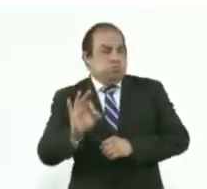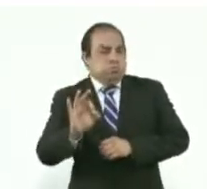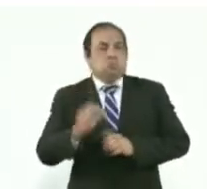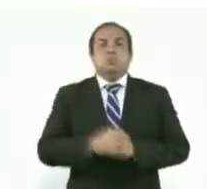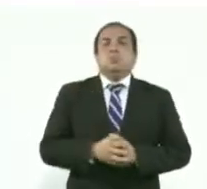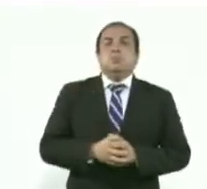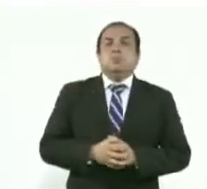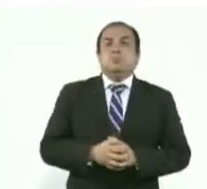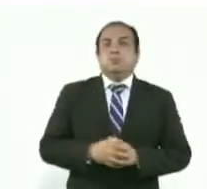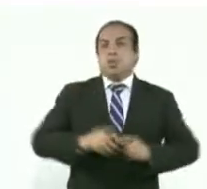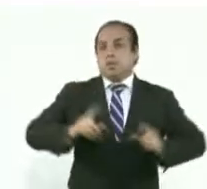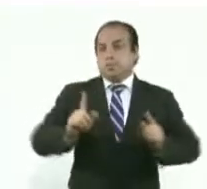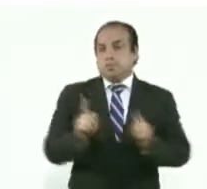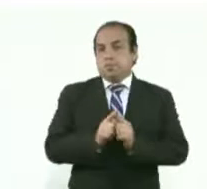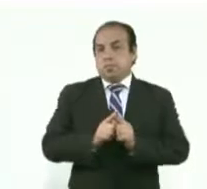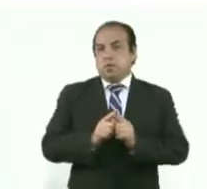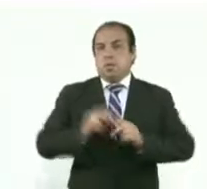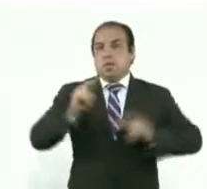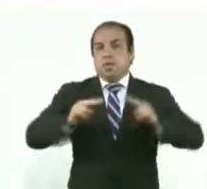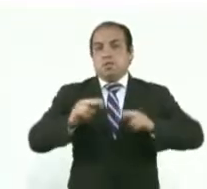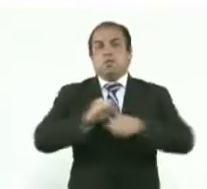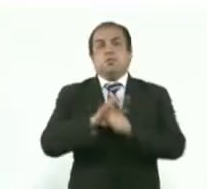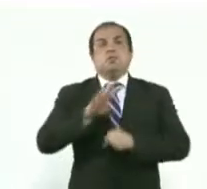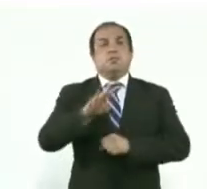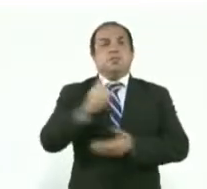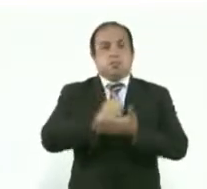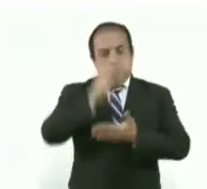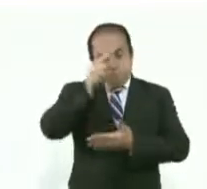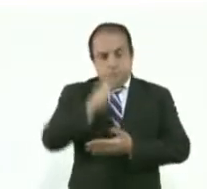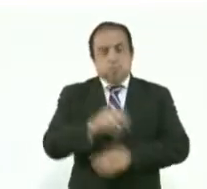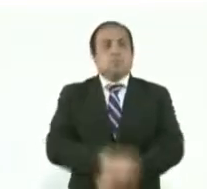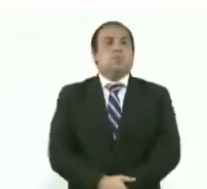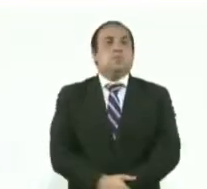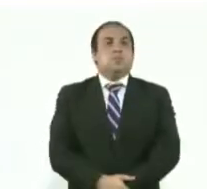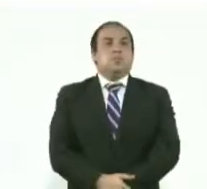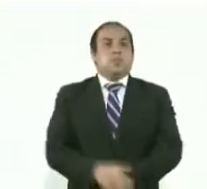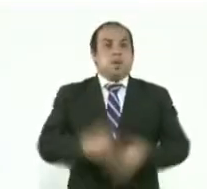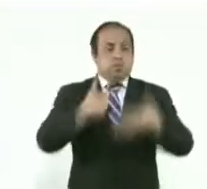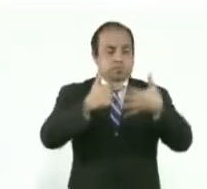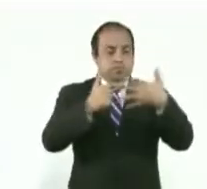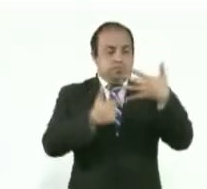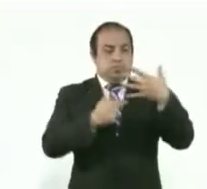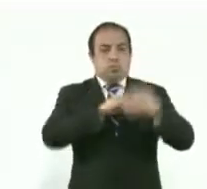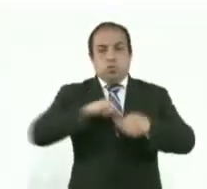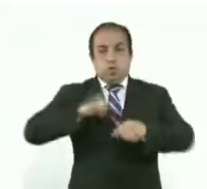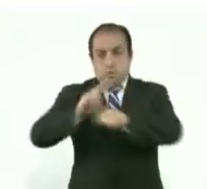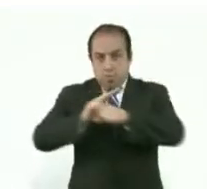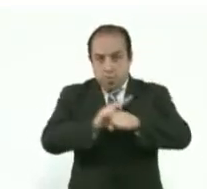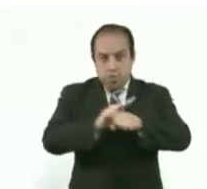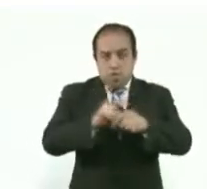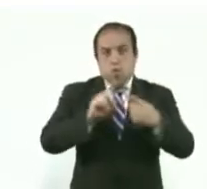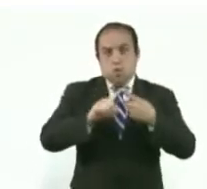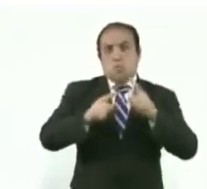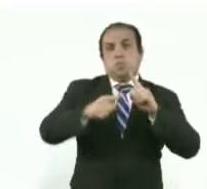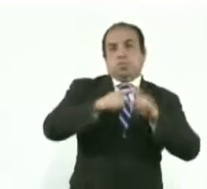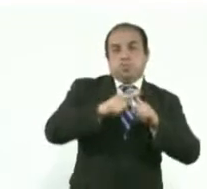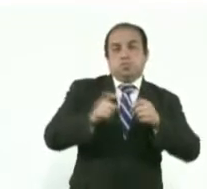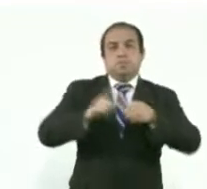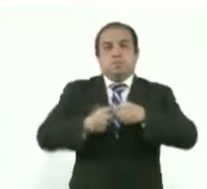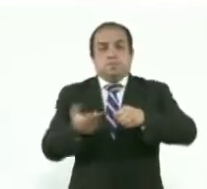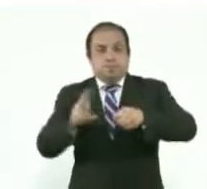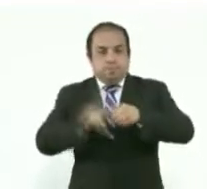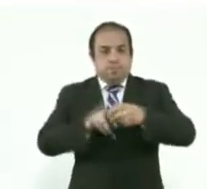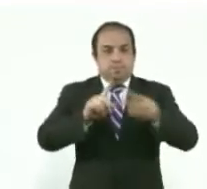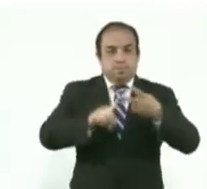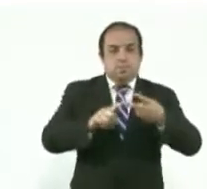Entonces, para sintetizar sobre las tendencias de COVID-19 en la Ciudad de México, en todos los indicadores que monitoreamos, desde casos positivos, ingresos